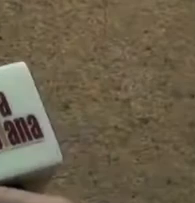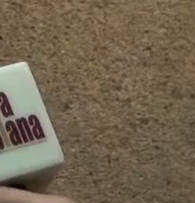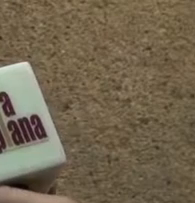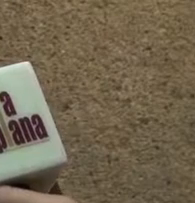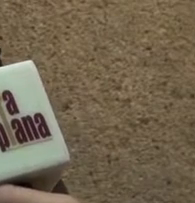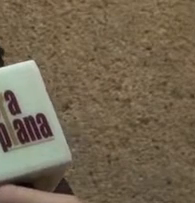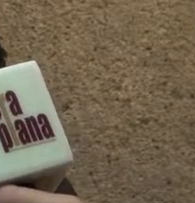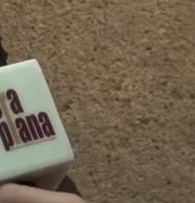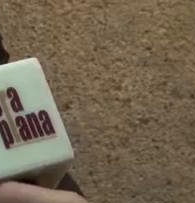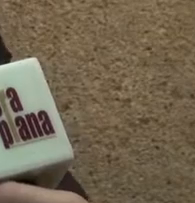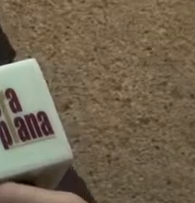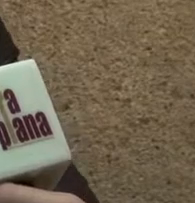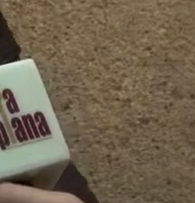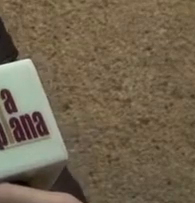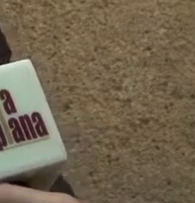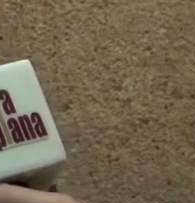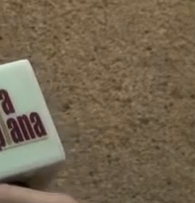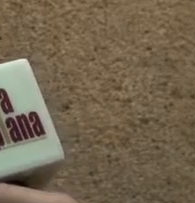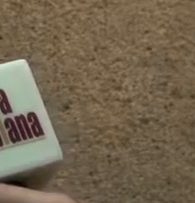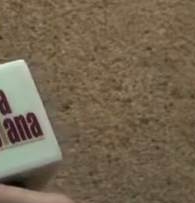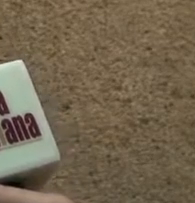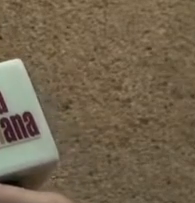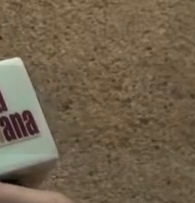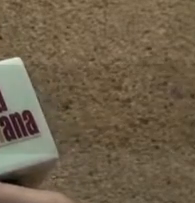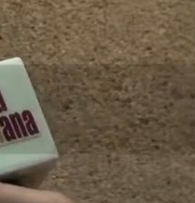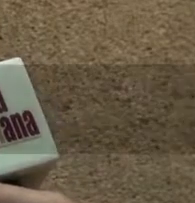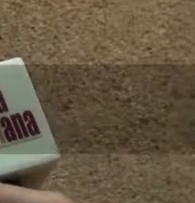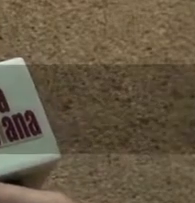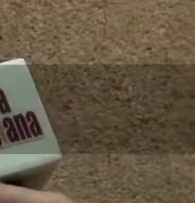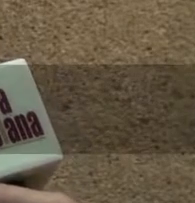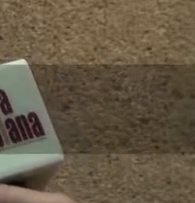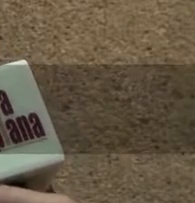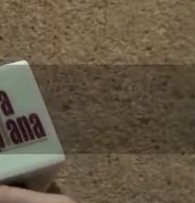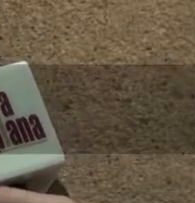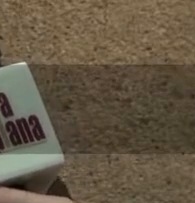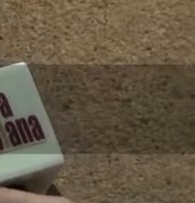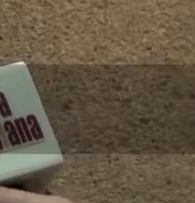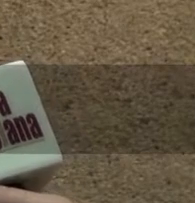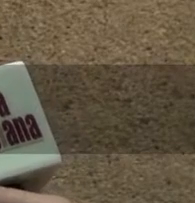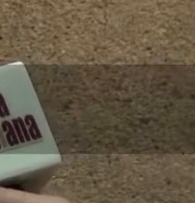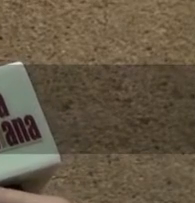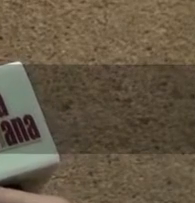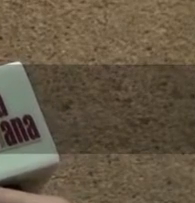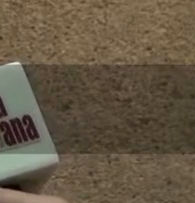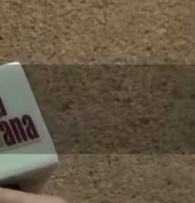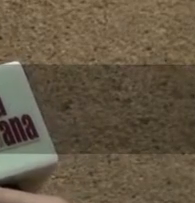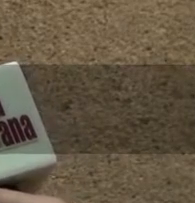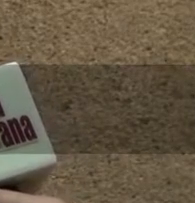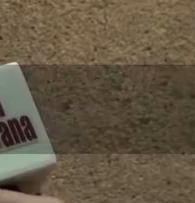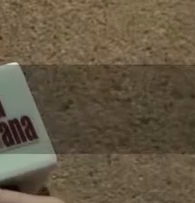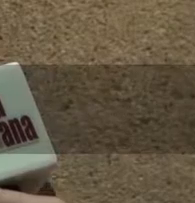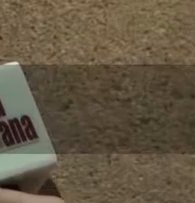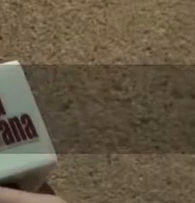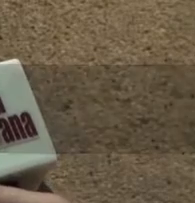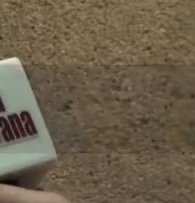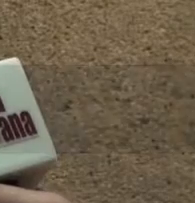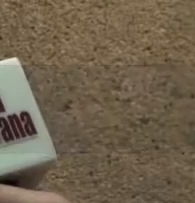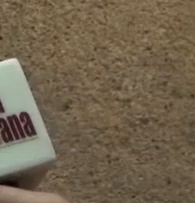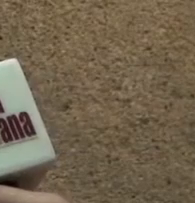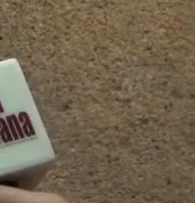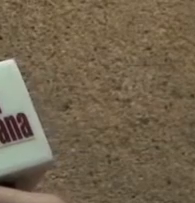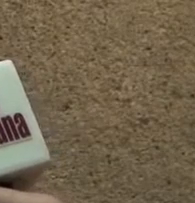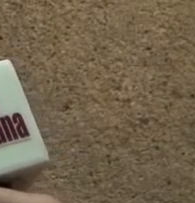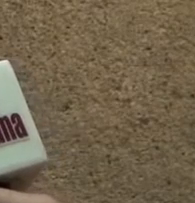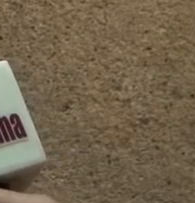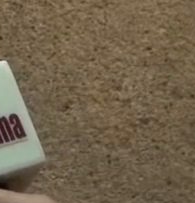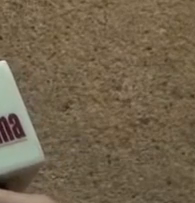Demuestra por parte de la Corte Constitucional, con todos mis respetos, una posición